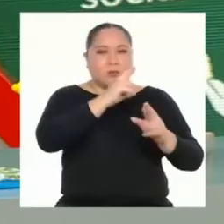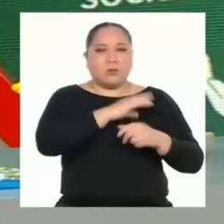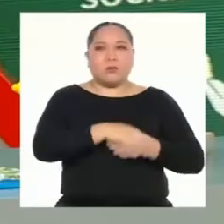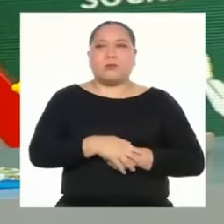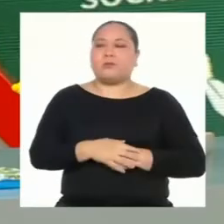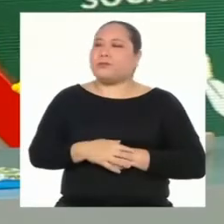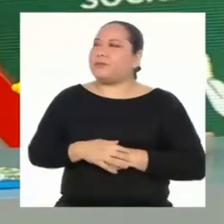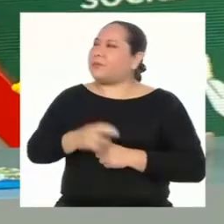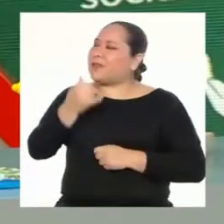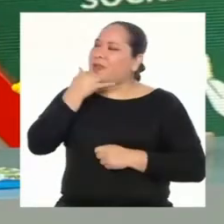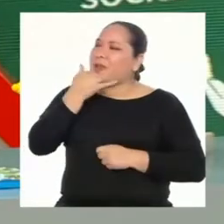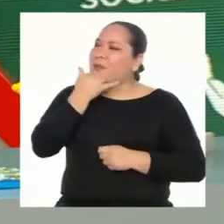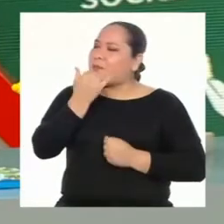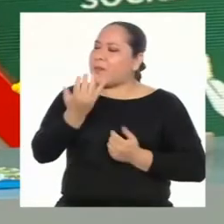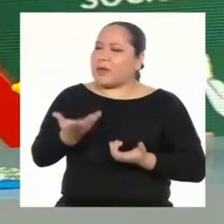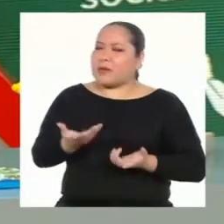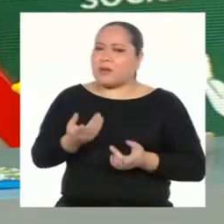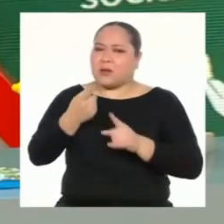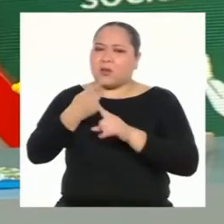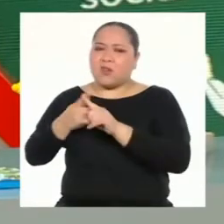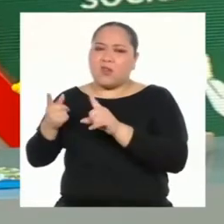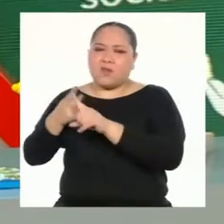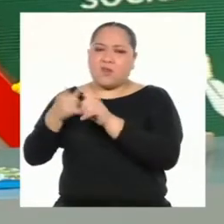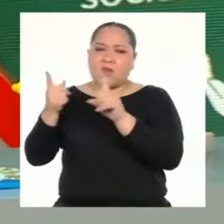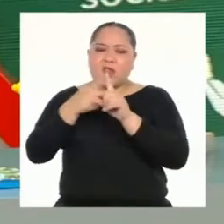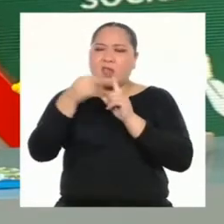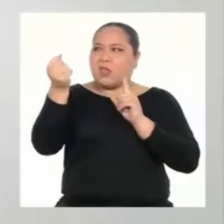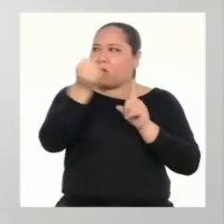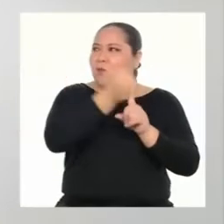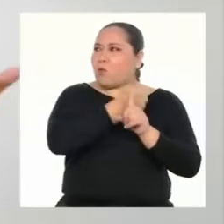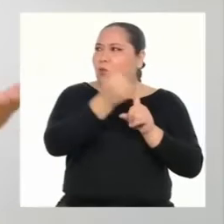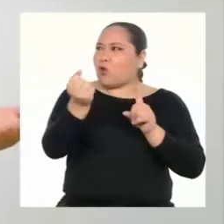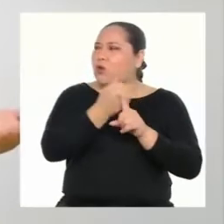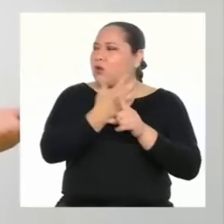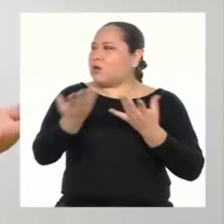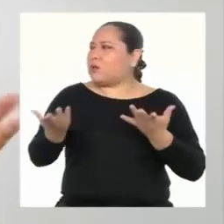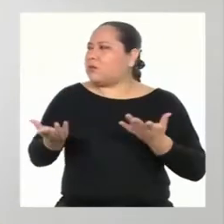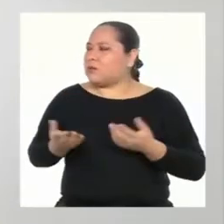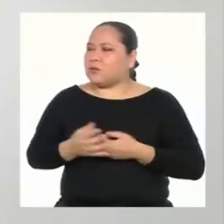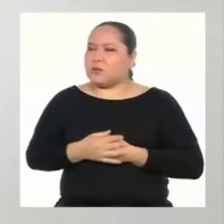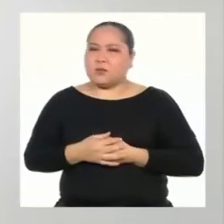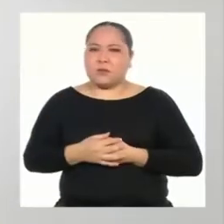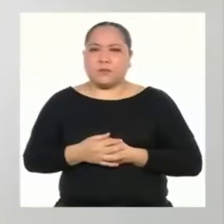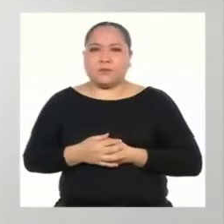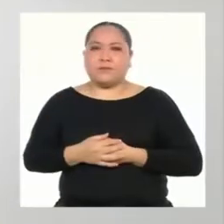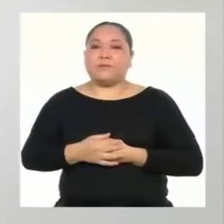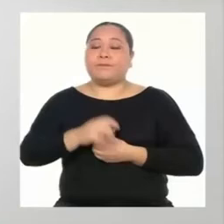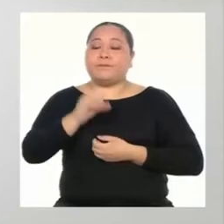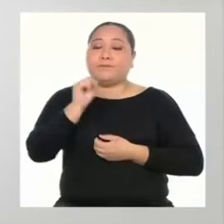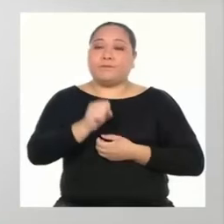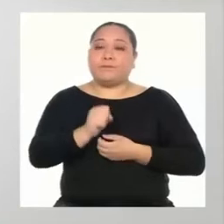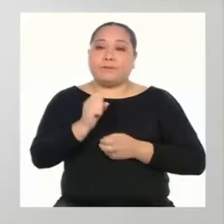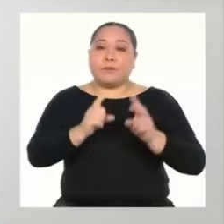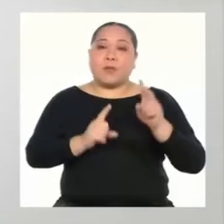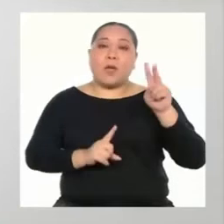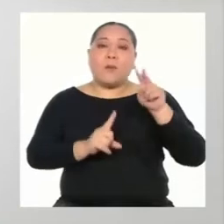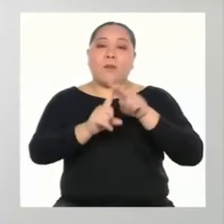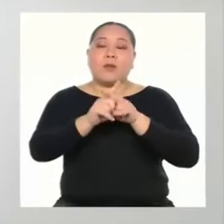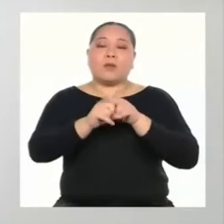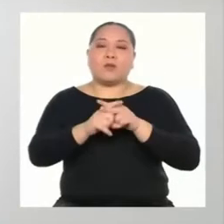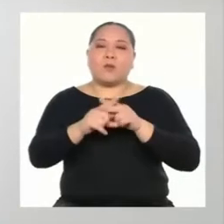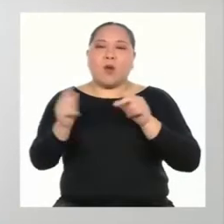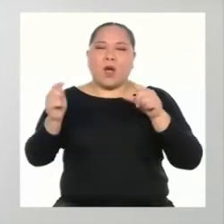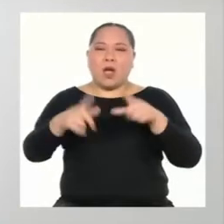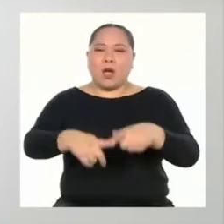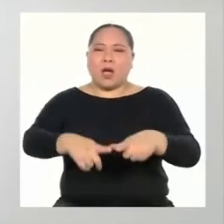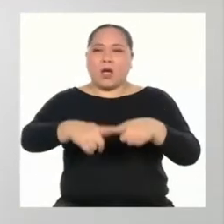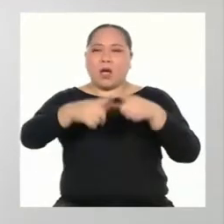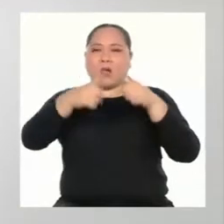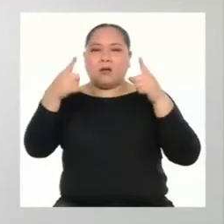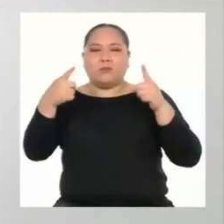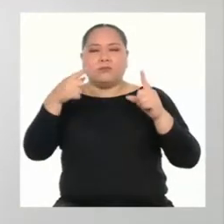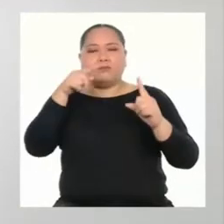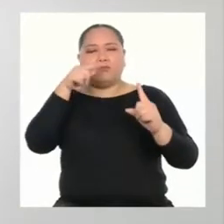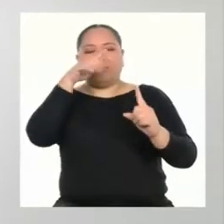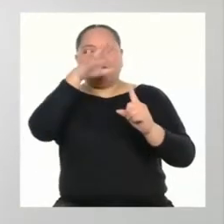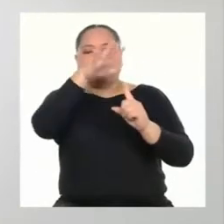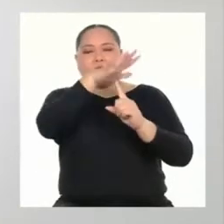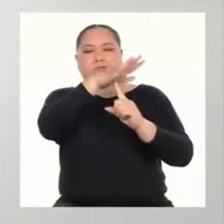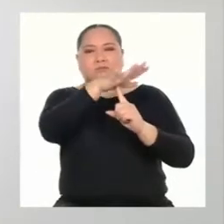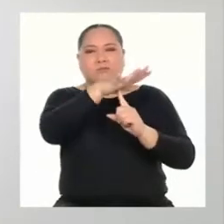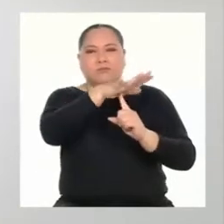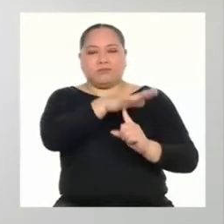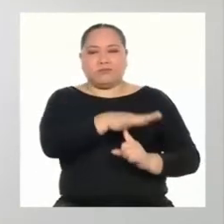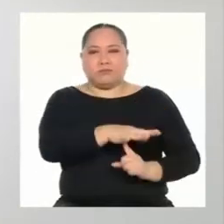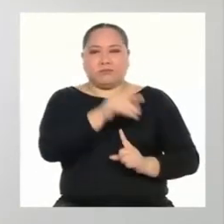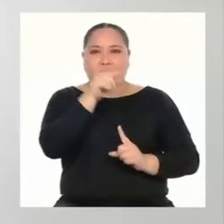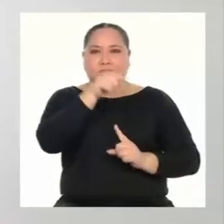¿Qué consecuencias traen los diferentes tipos de violencia? Evidentemente, se genera un gran prejuicio en las personas víctimas